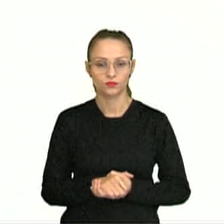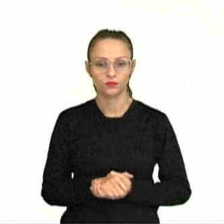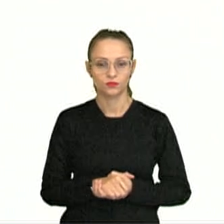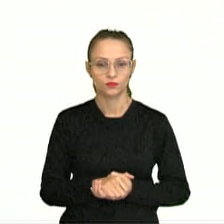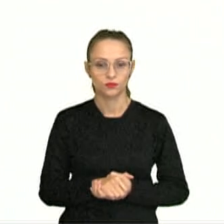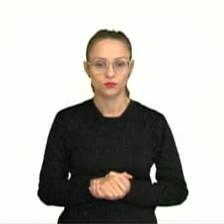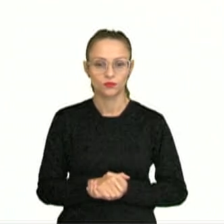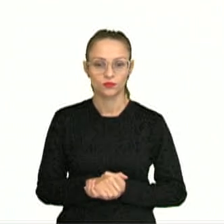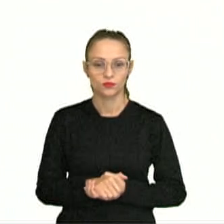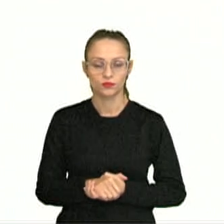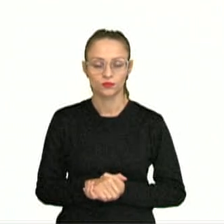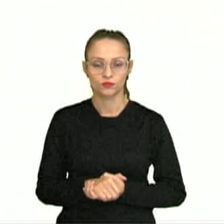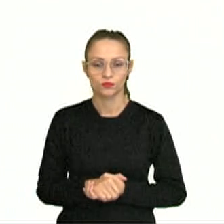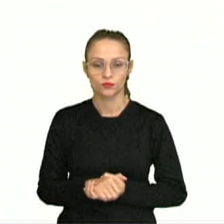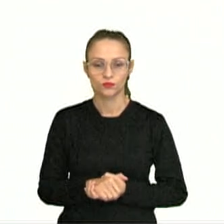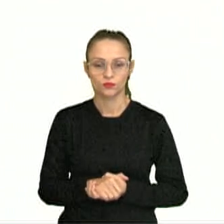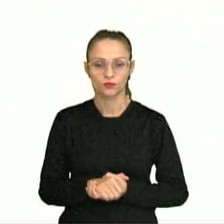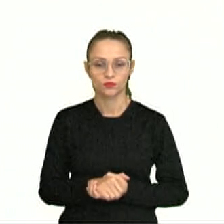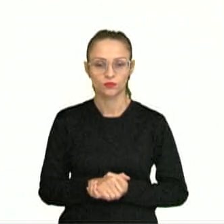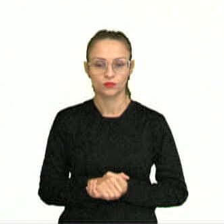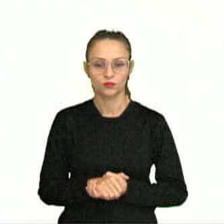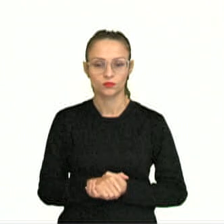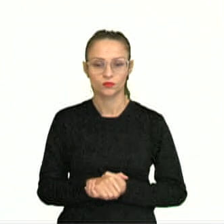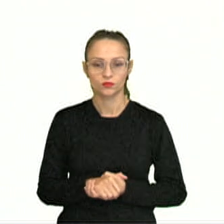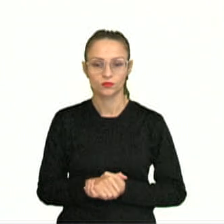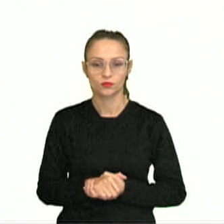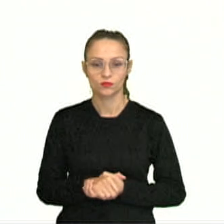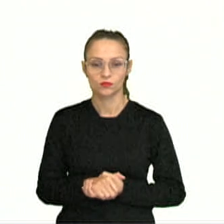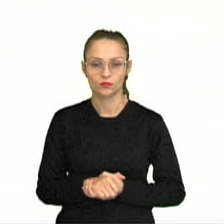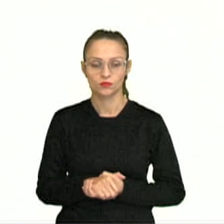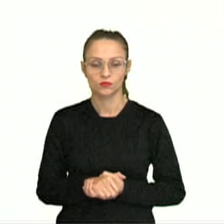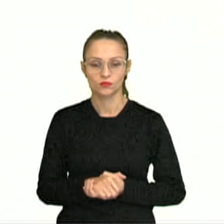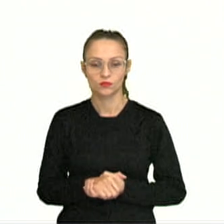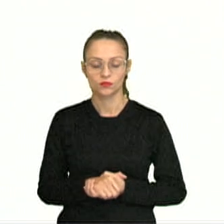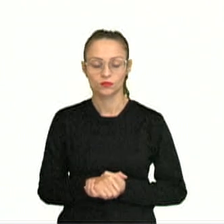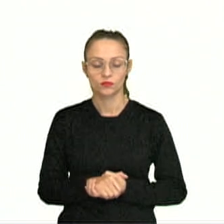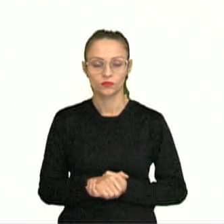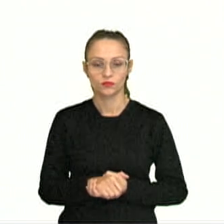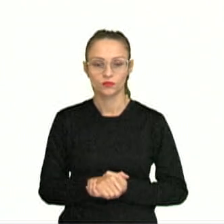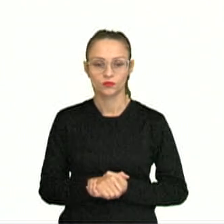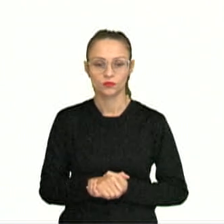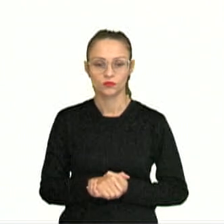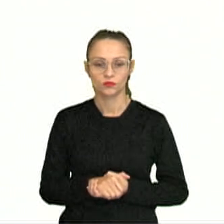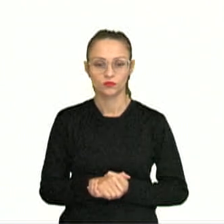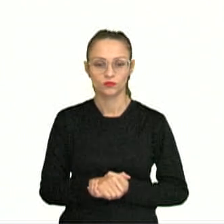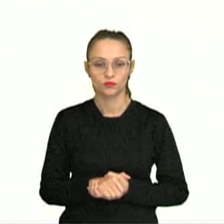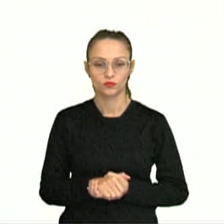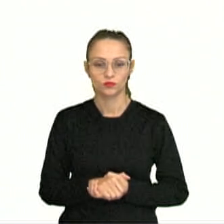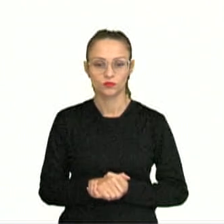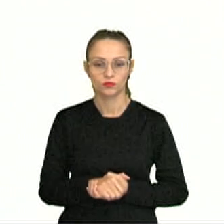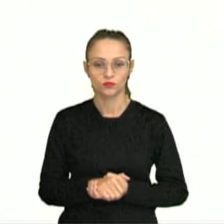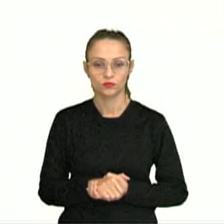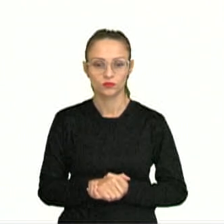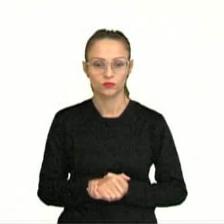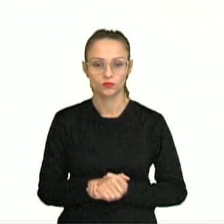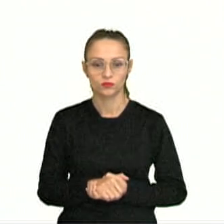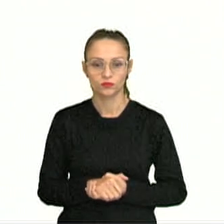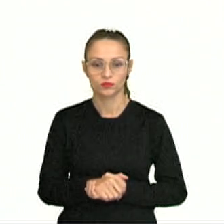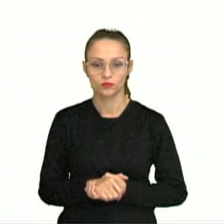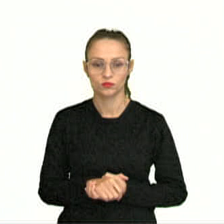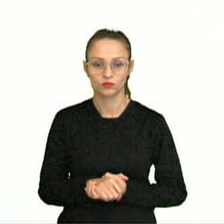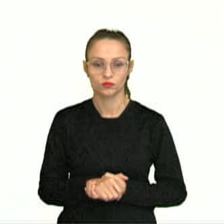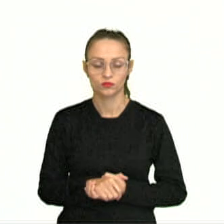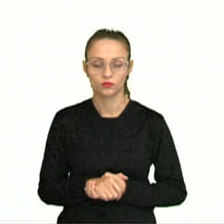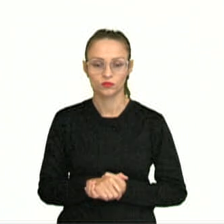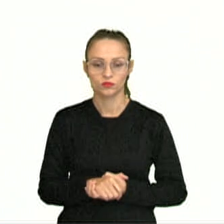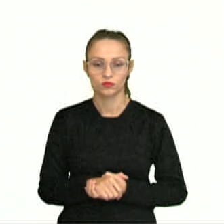un objeto resulta en un comentario gracioso, una frase original sobre una situación